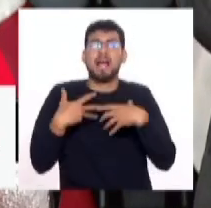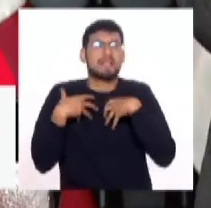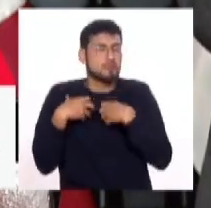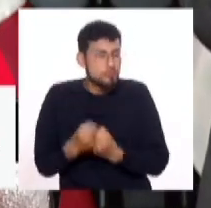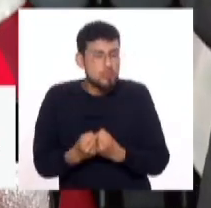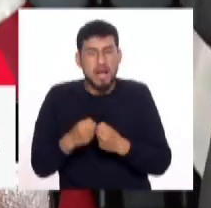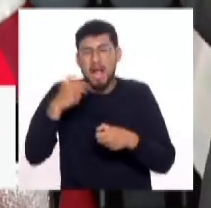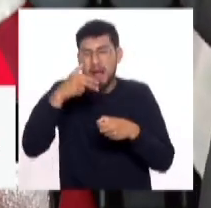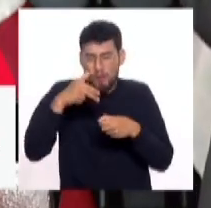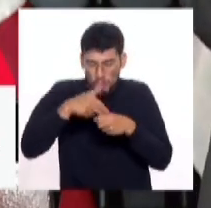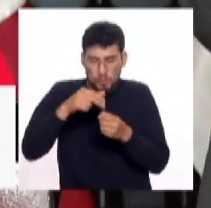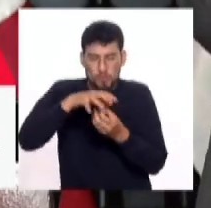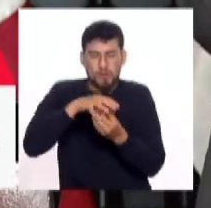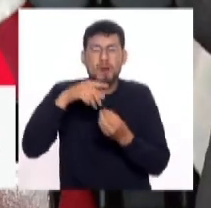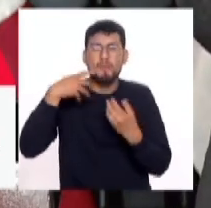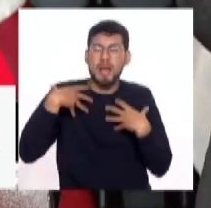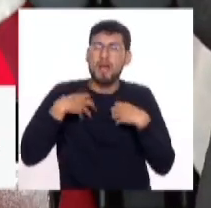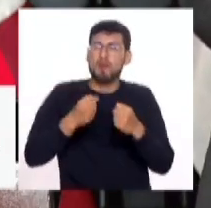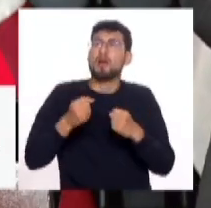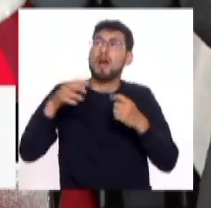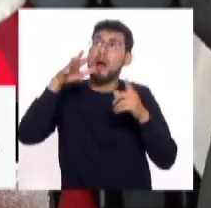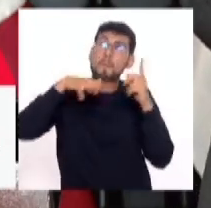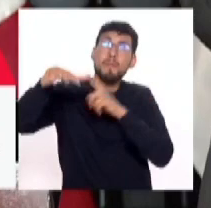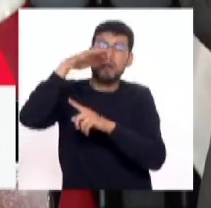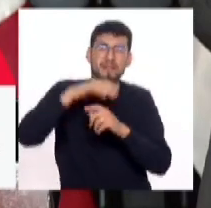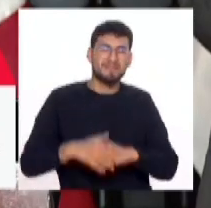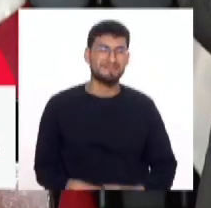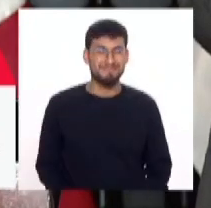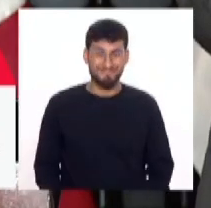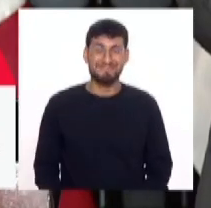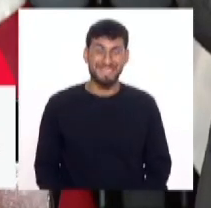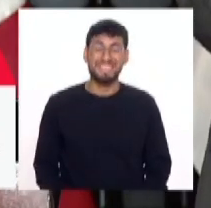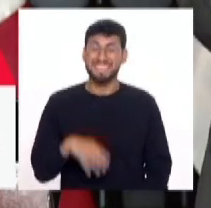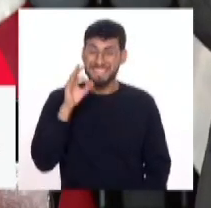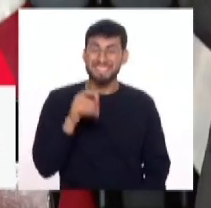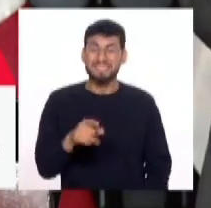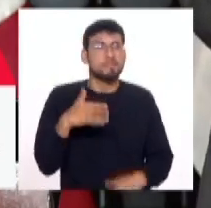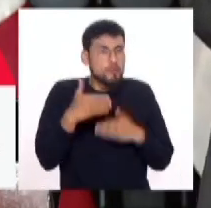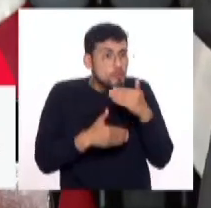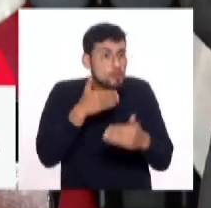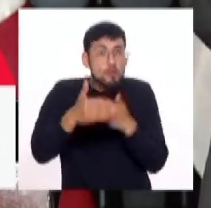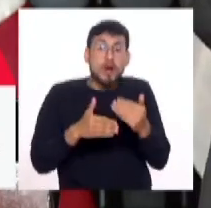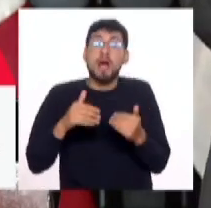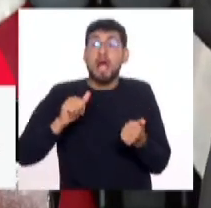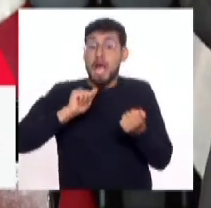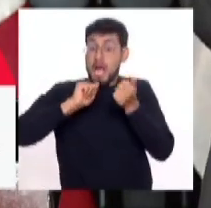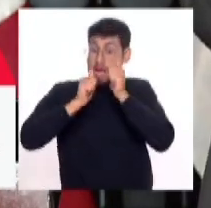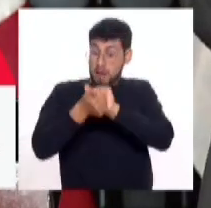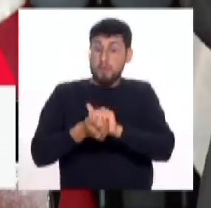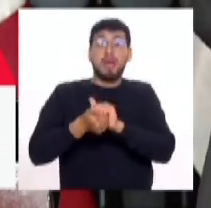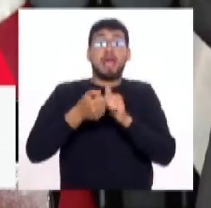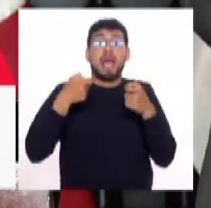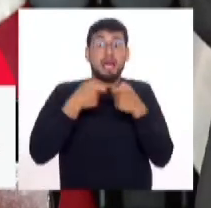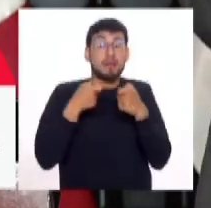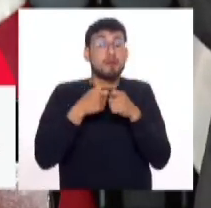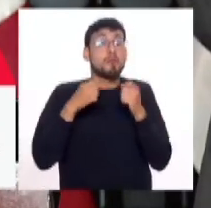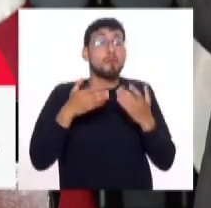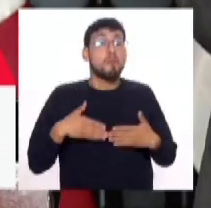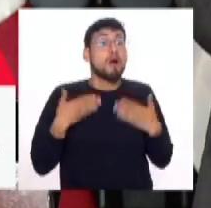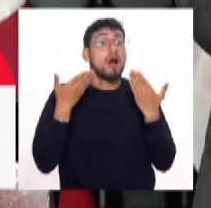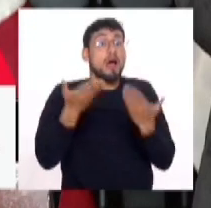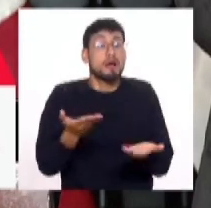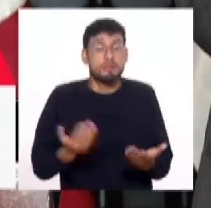salud y el ambiente. De esa manera avanzaremos hacia una transición energética que